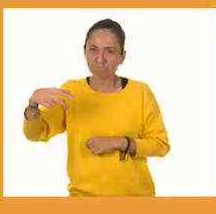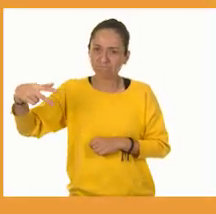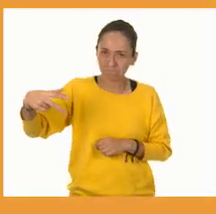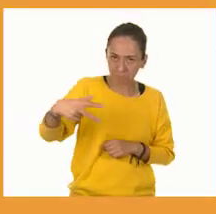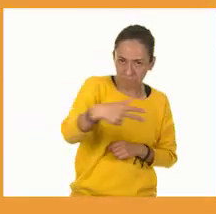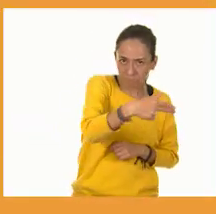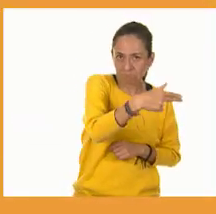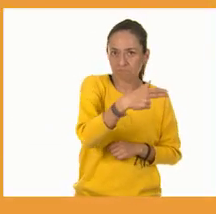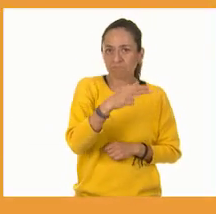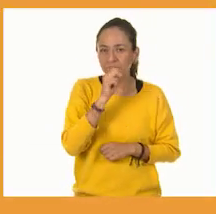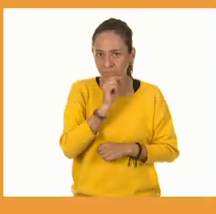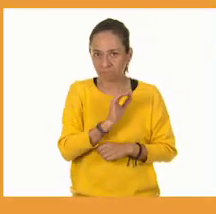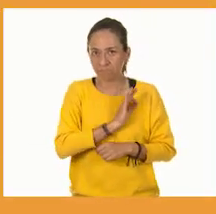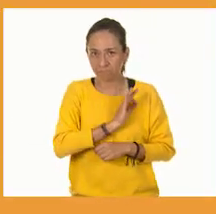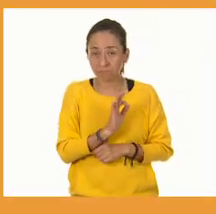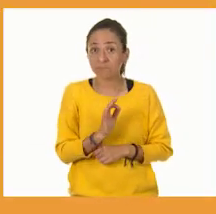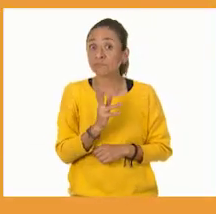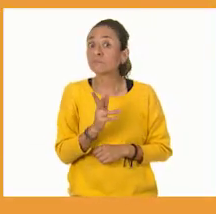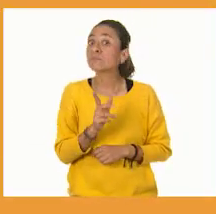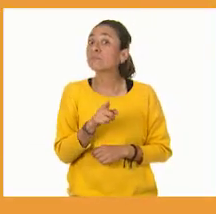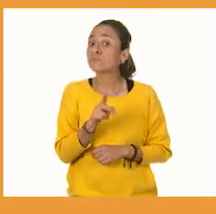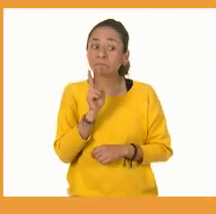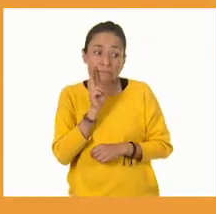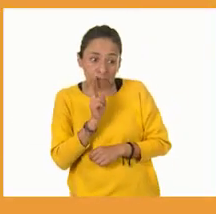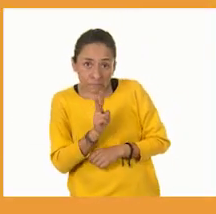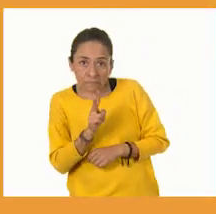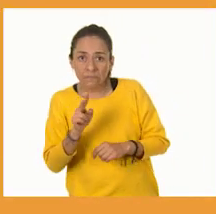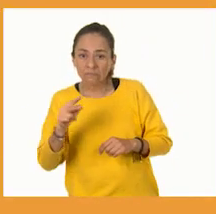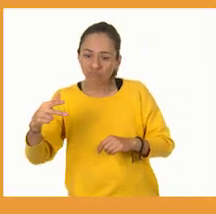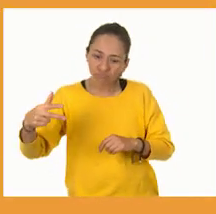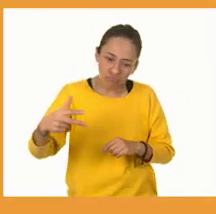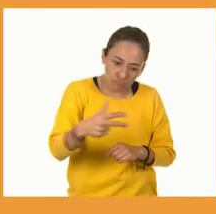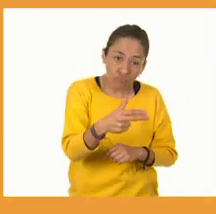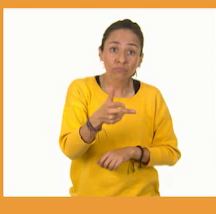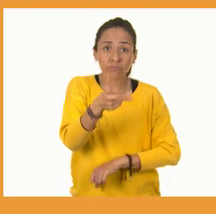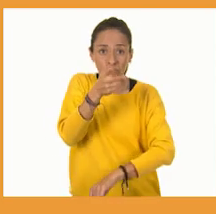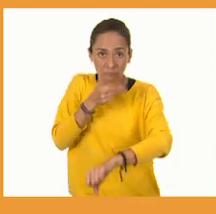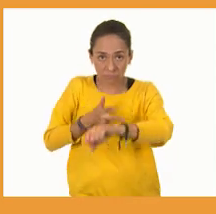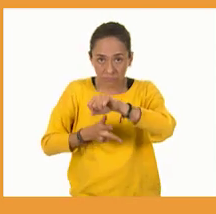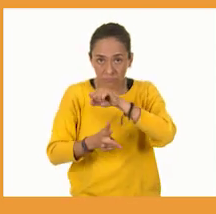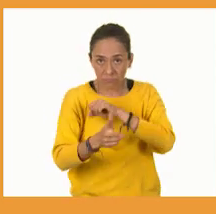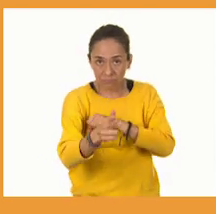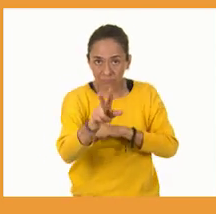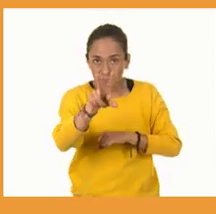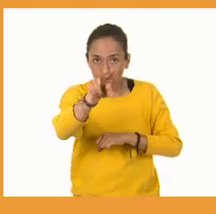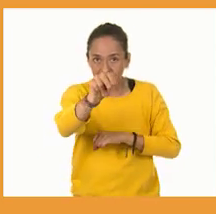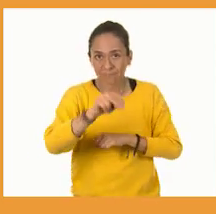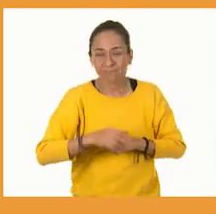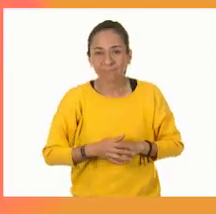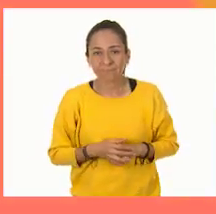marcaste. Asegúrate de cortar por fuera de la playera. No introduzcas las tijeras en ella.